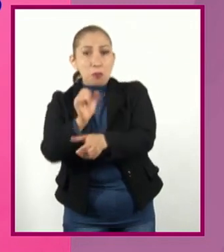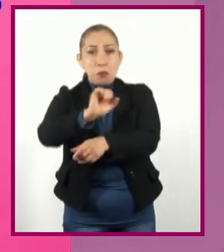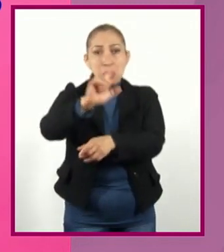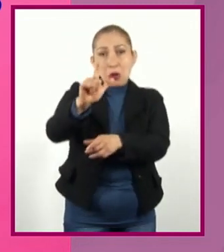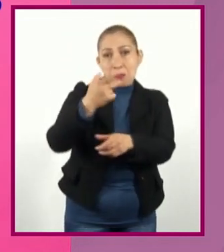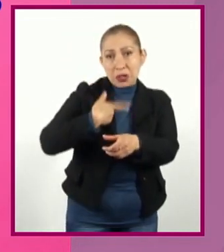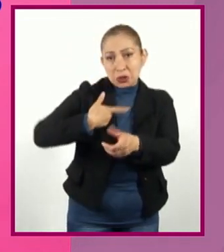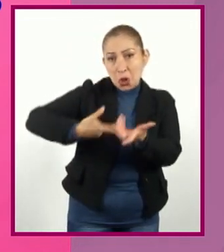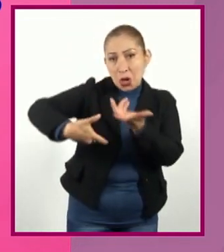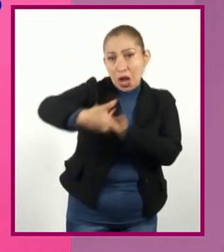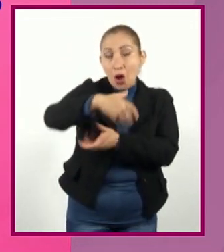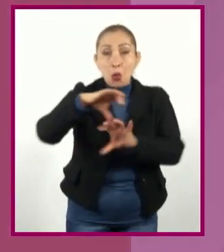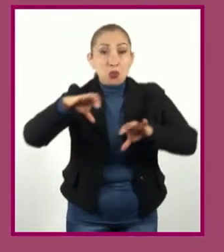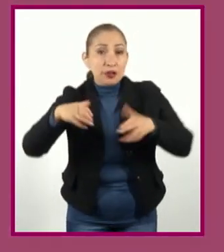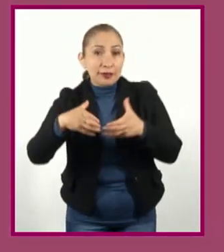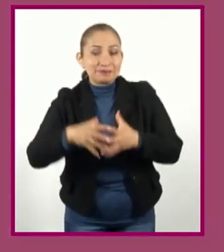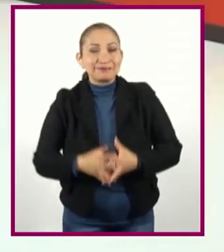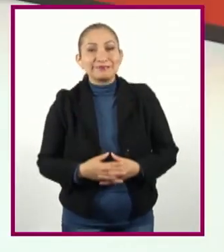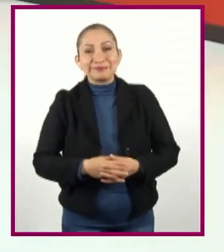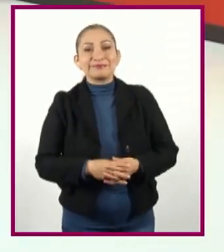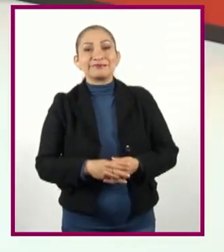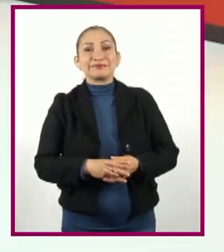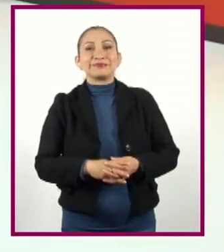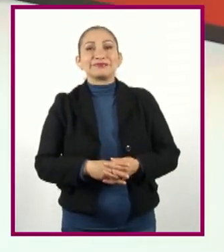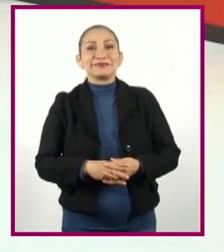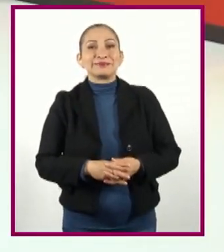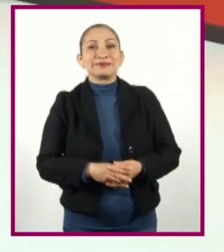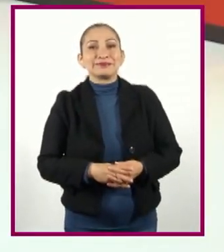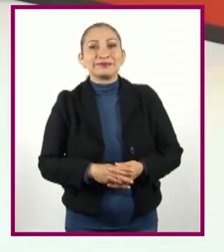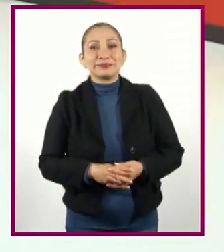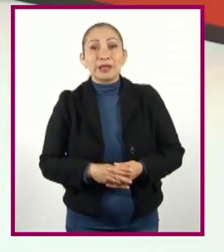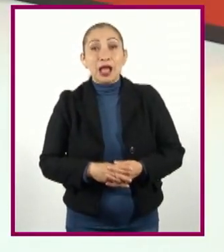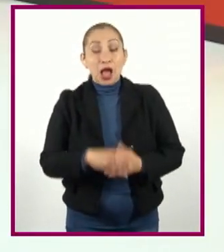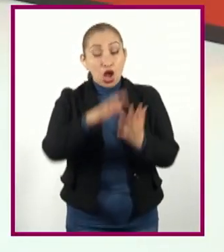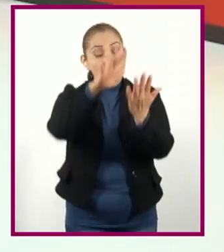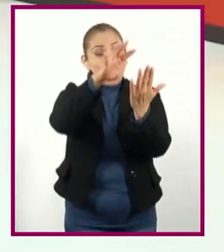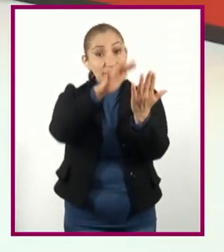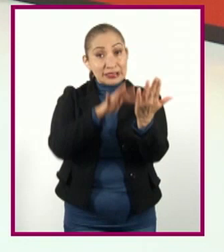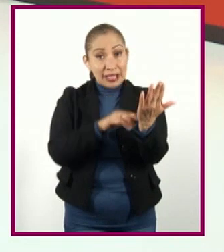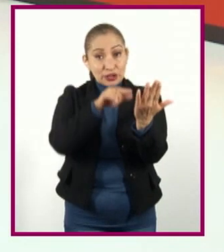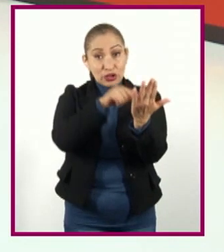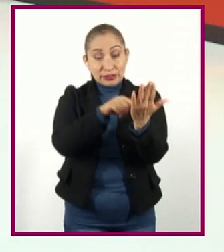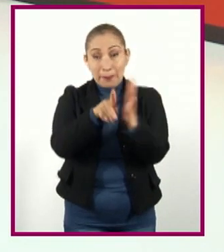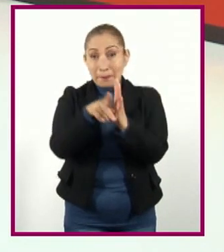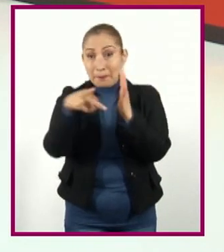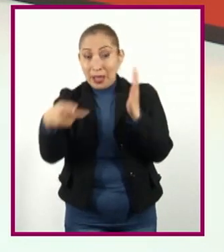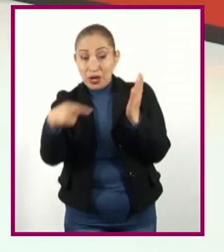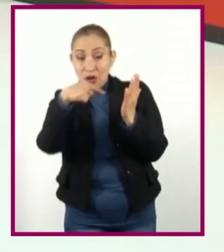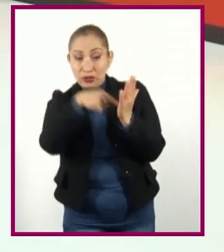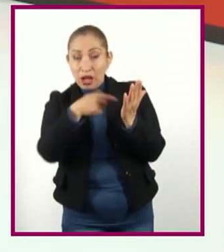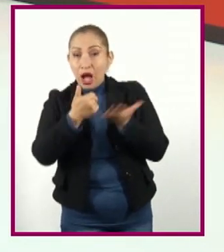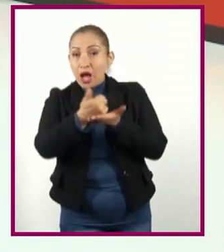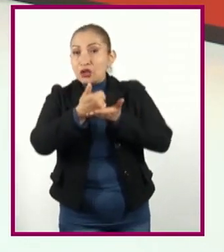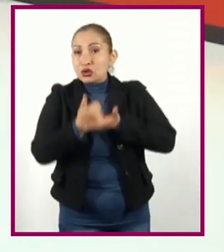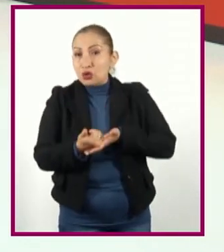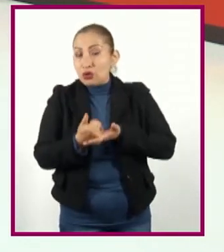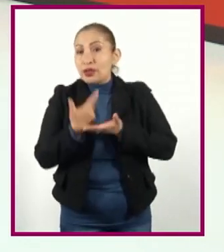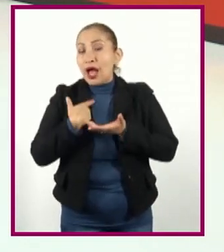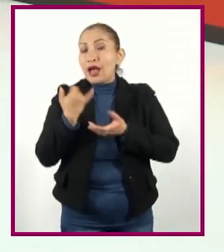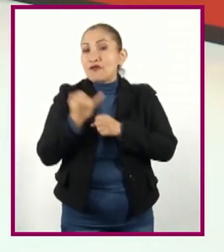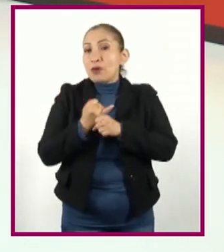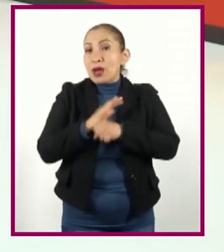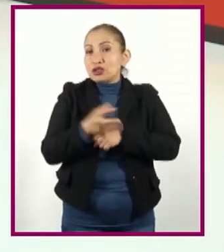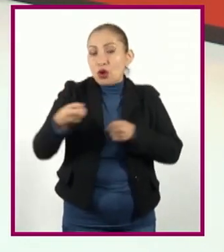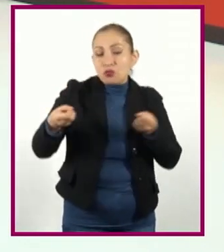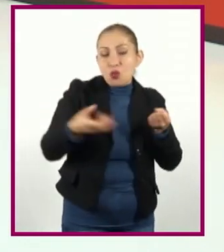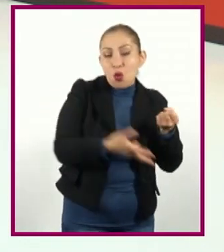y con la comunidad en general. Los textos periodísticos permiten el intercambio de información formal e informal